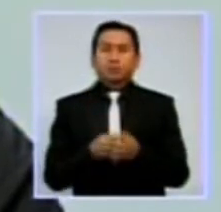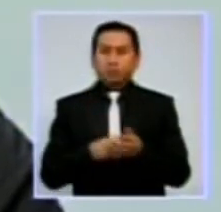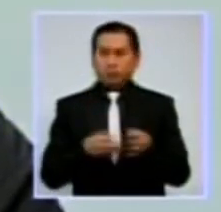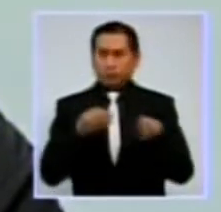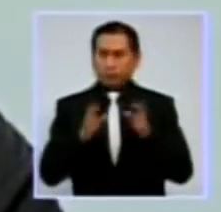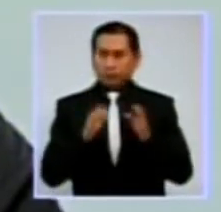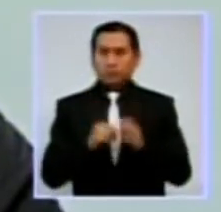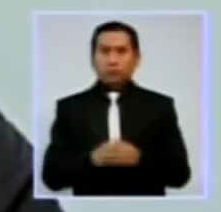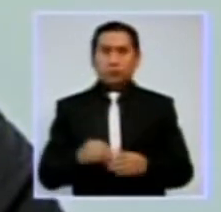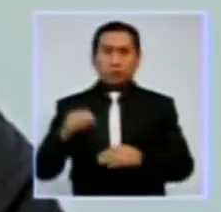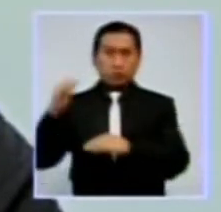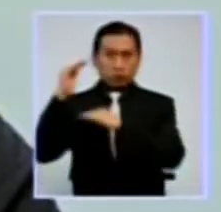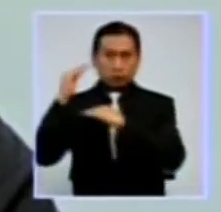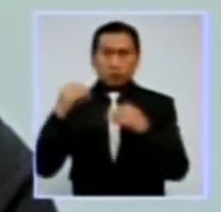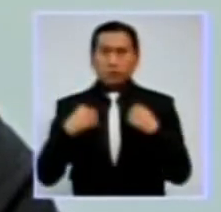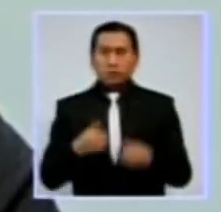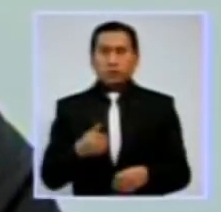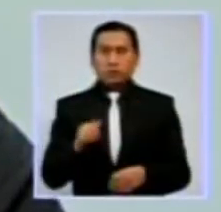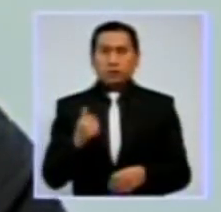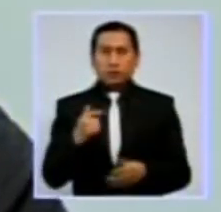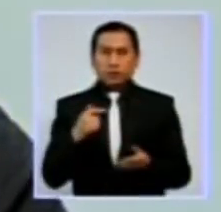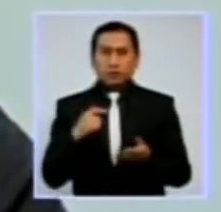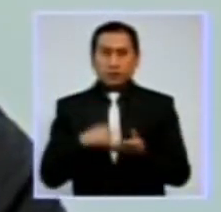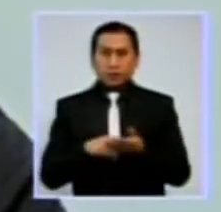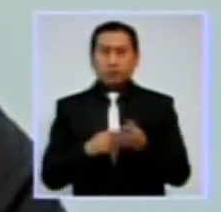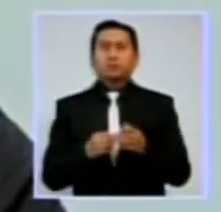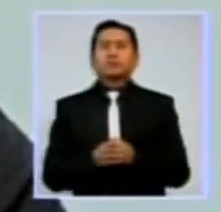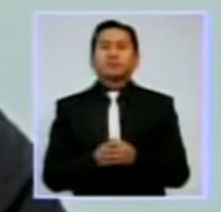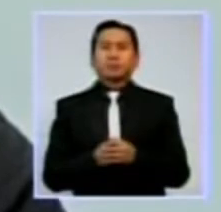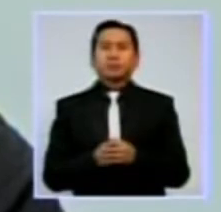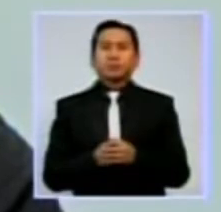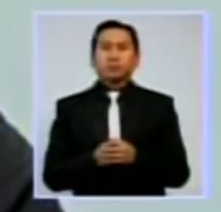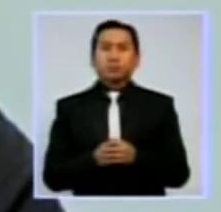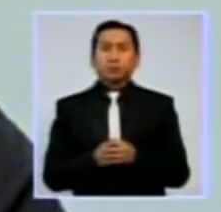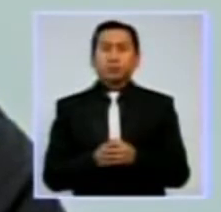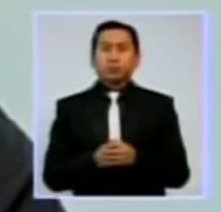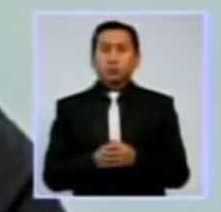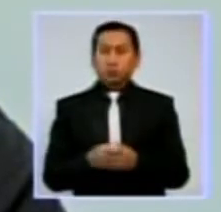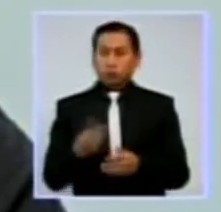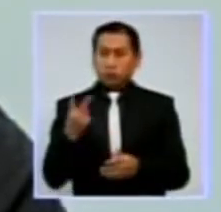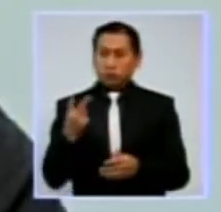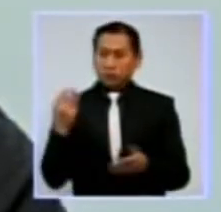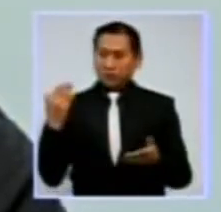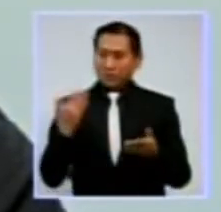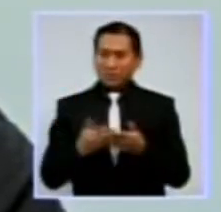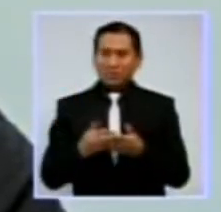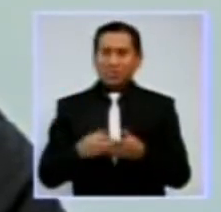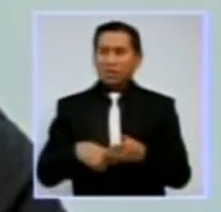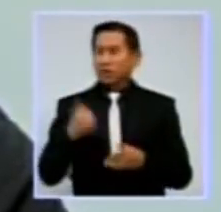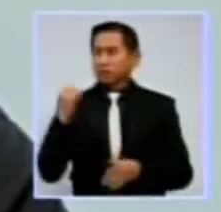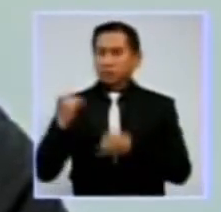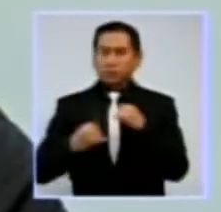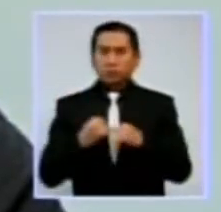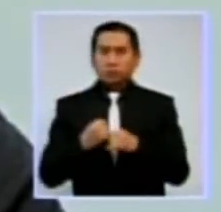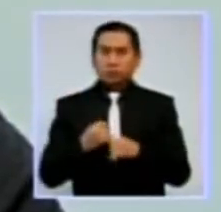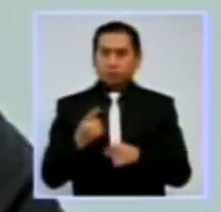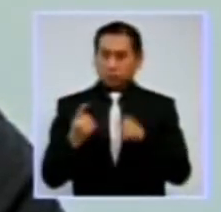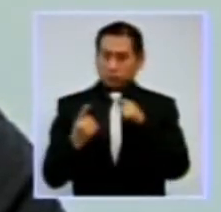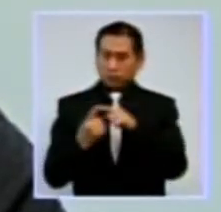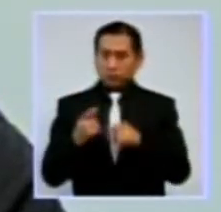detalle santa cruz 10 casos casos importados 2 paciente de nacionalidad